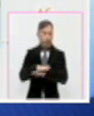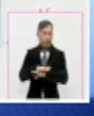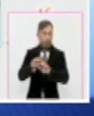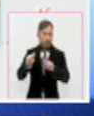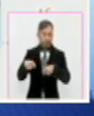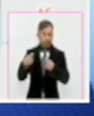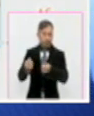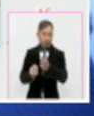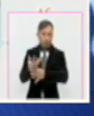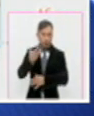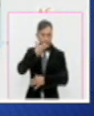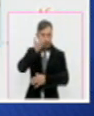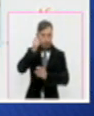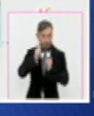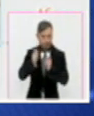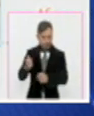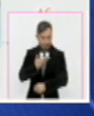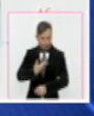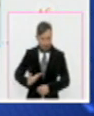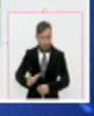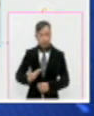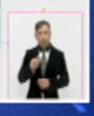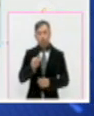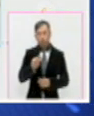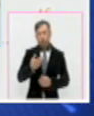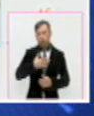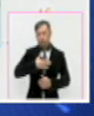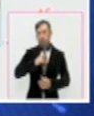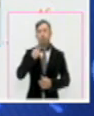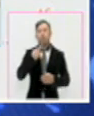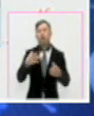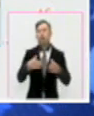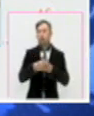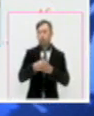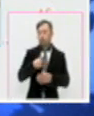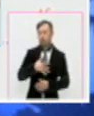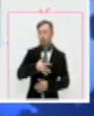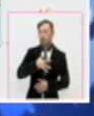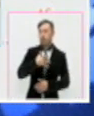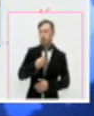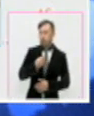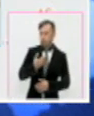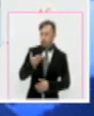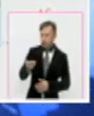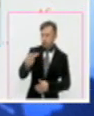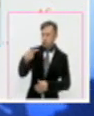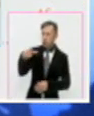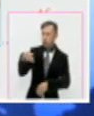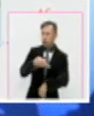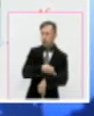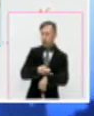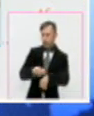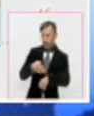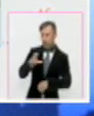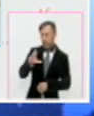y de representación a través de elecciones libres. La dictadura perfecta, decía Vargas